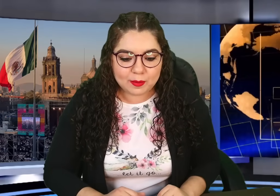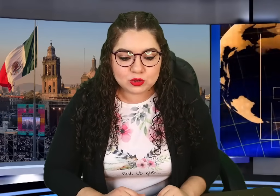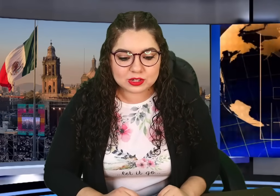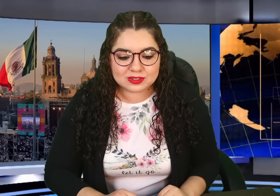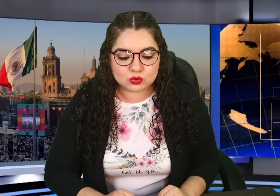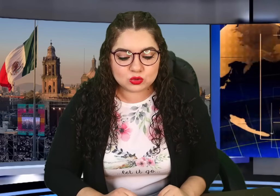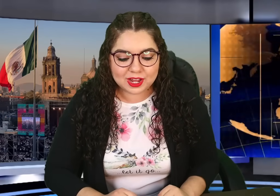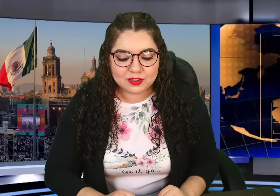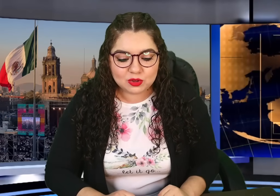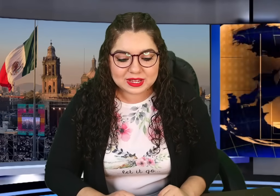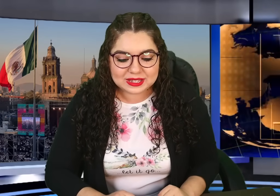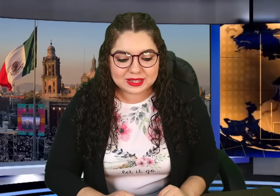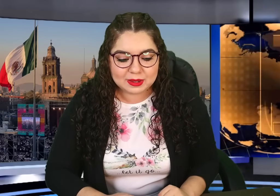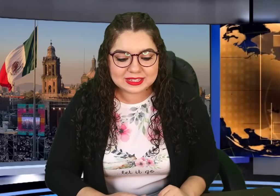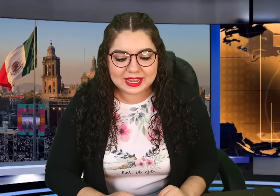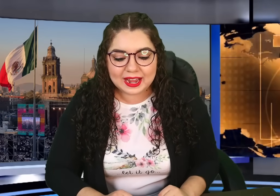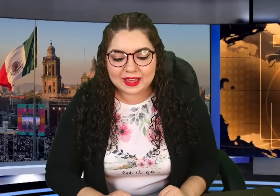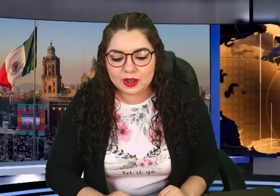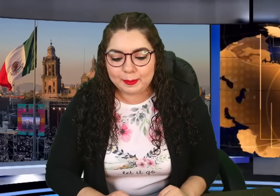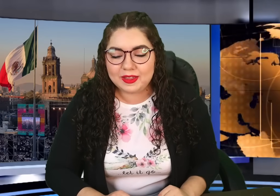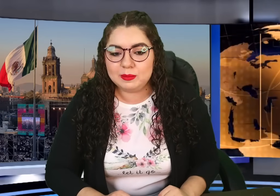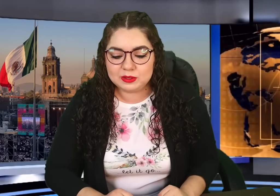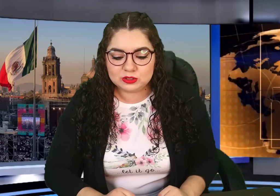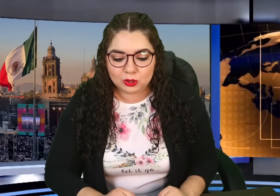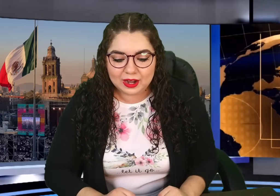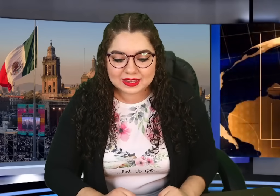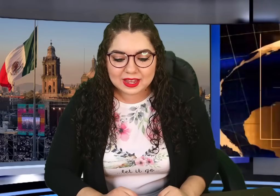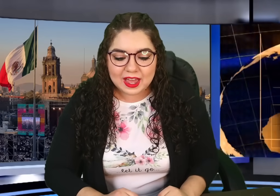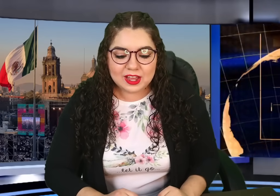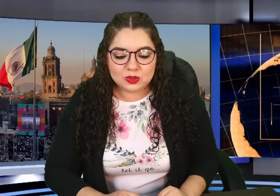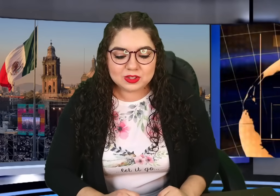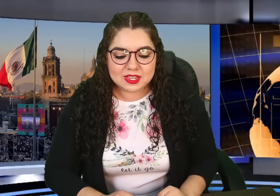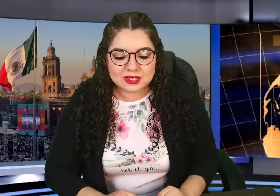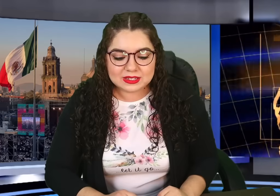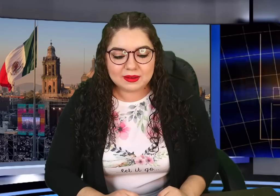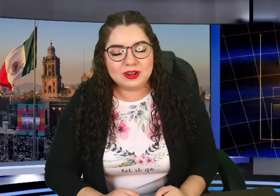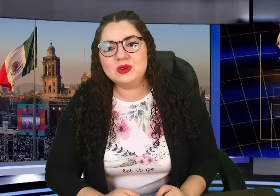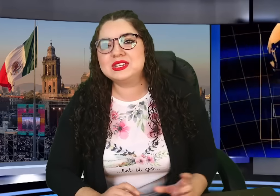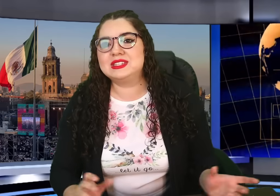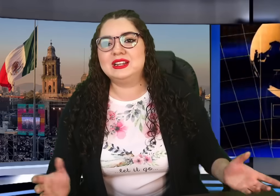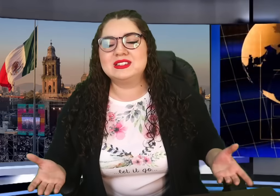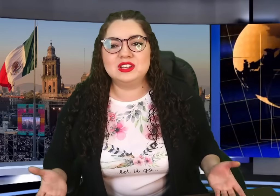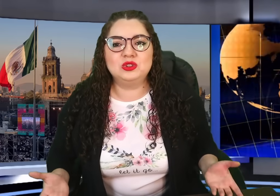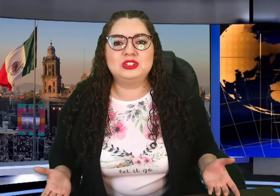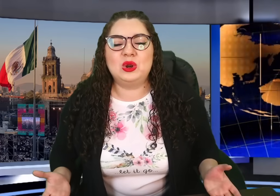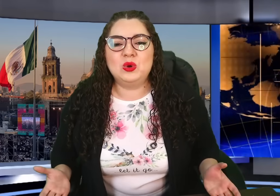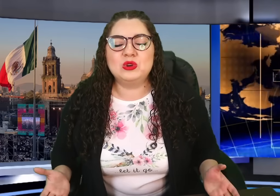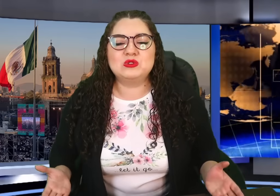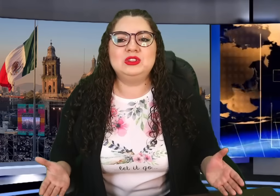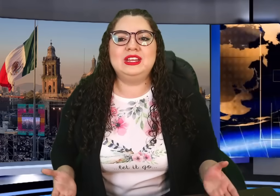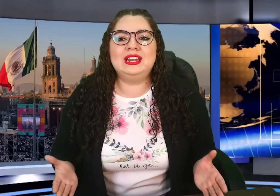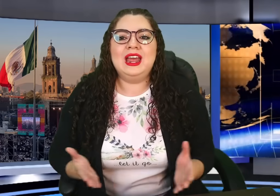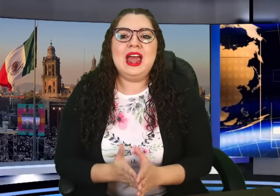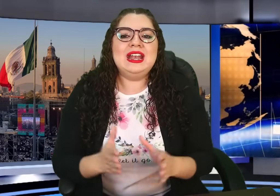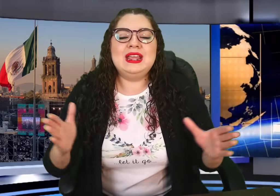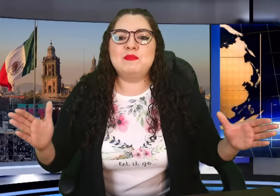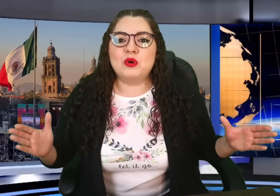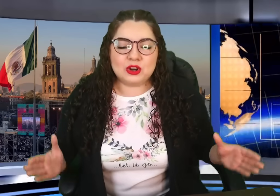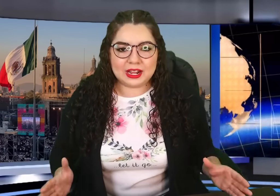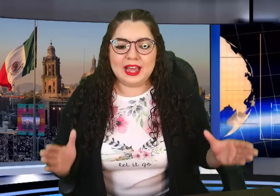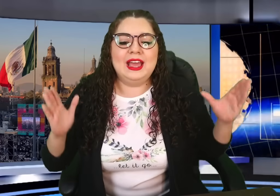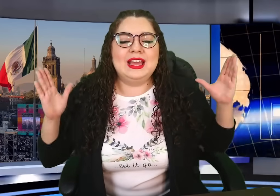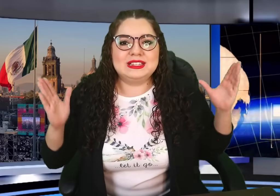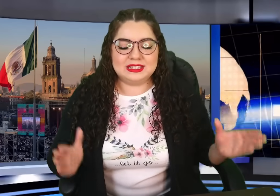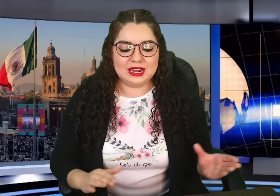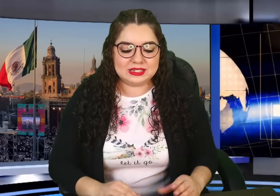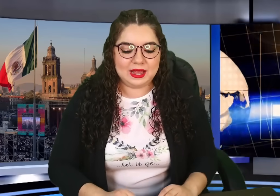comenzando, vamos escuchando este mensaje del padre Pistolas, en donde dice, a ver, no se estén haciendo tarugos, no tienen ni por